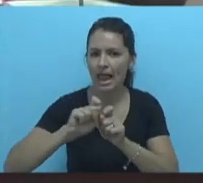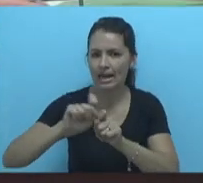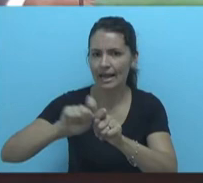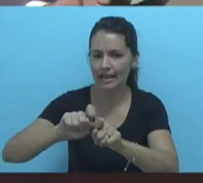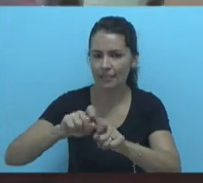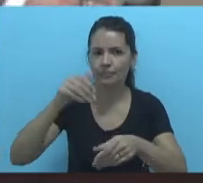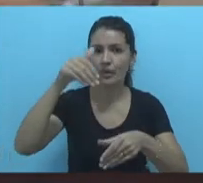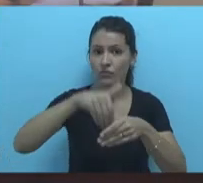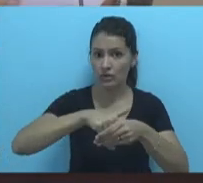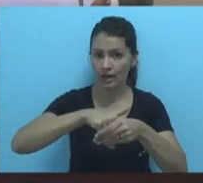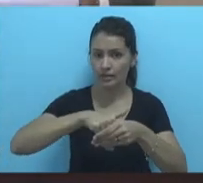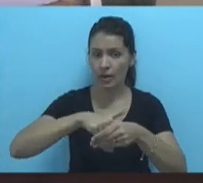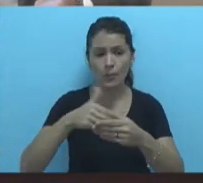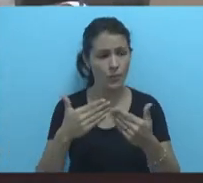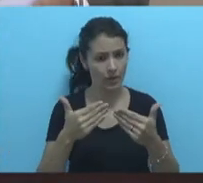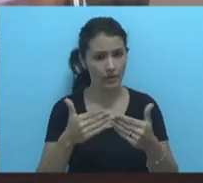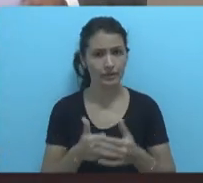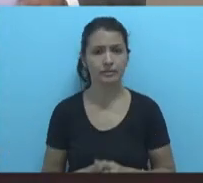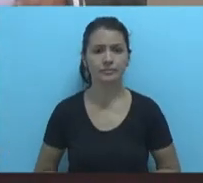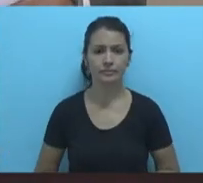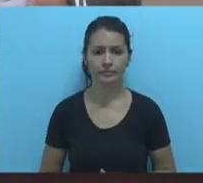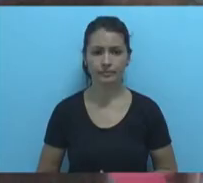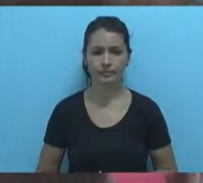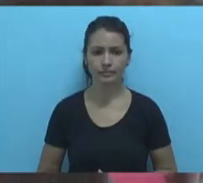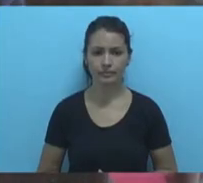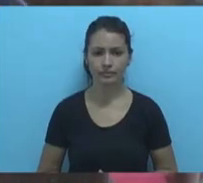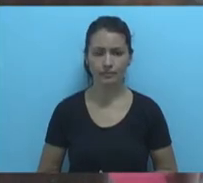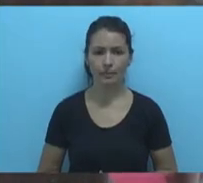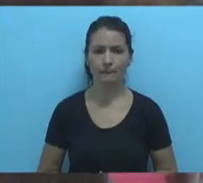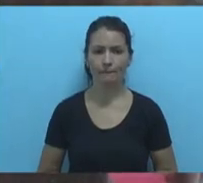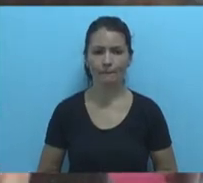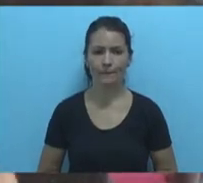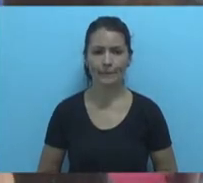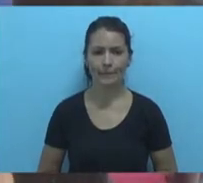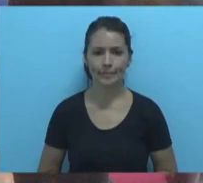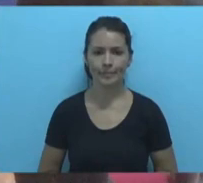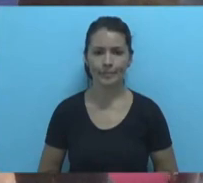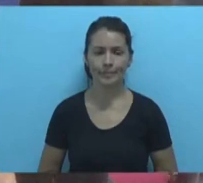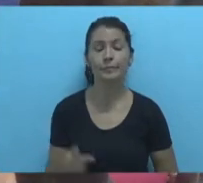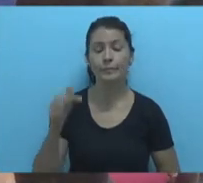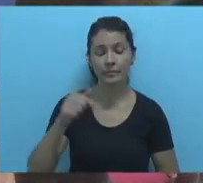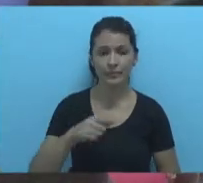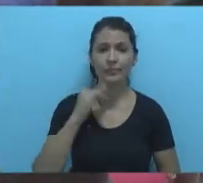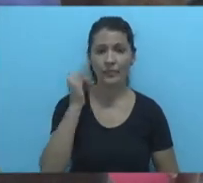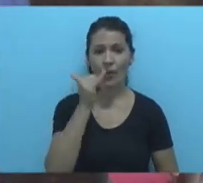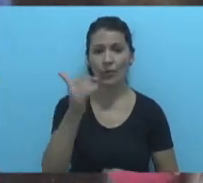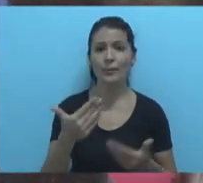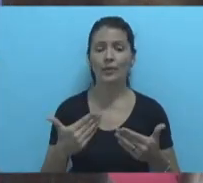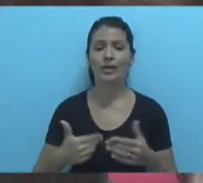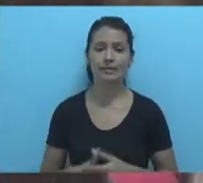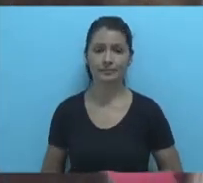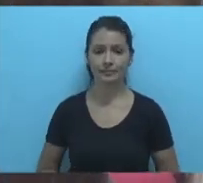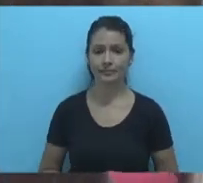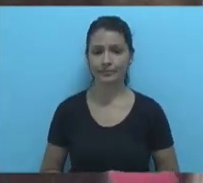Diputado Puyaro tiene la palabra. ¿Para argumentar de este proyecto es ahora, es después? Ahora, diputado, se encuentra en tratamiento el mismo. Muchas tiene gracias, la palabra.